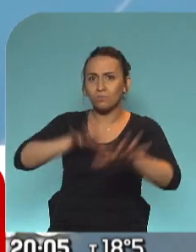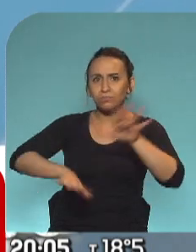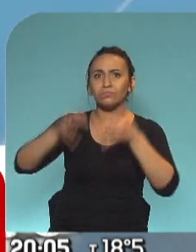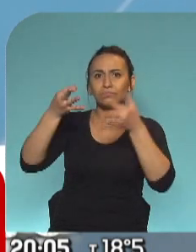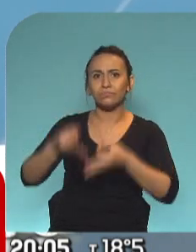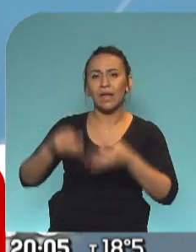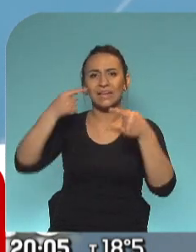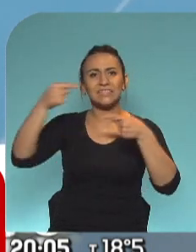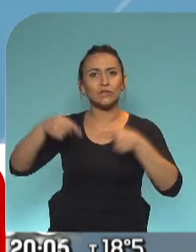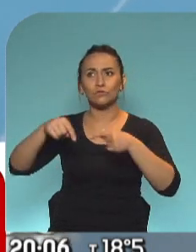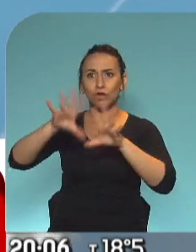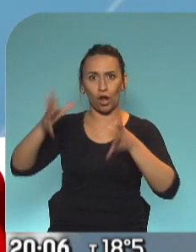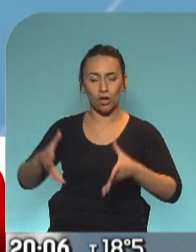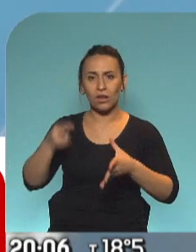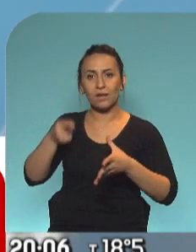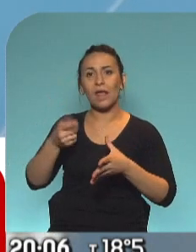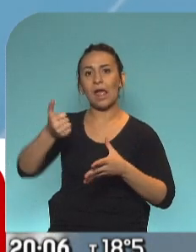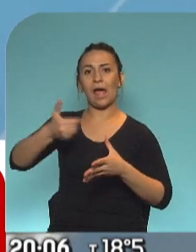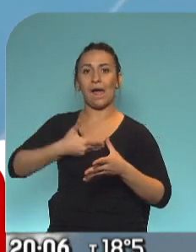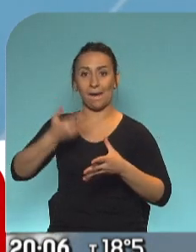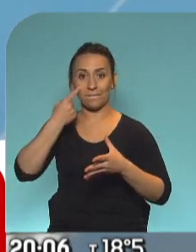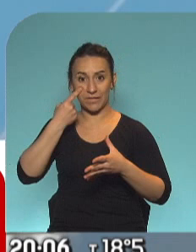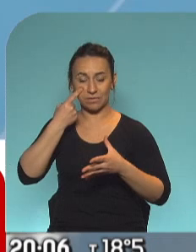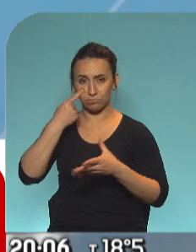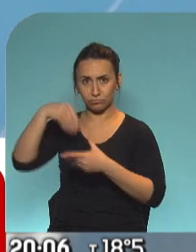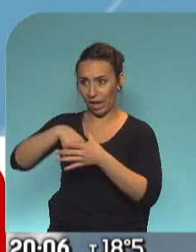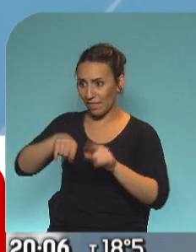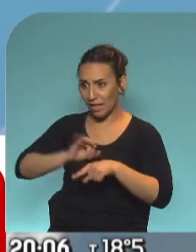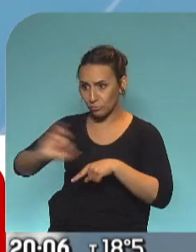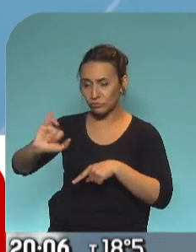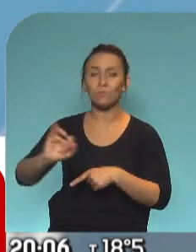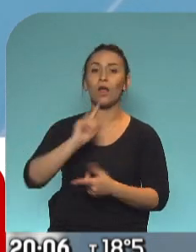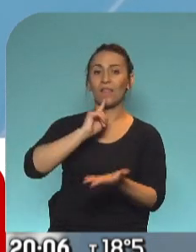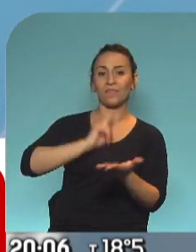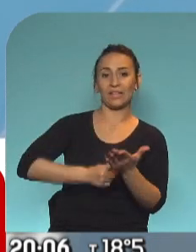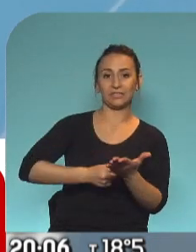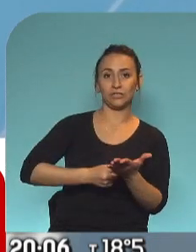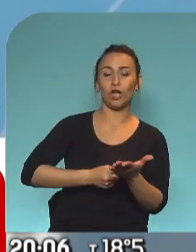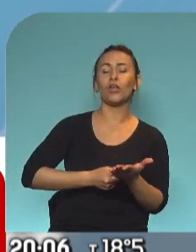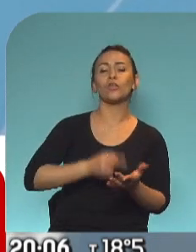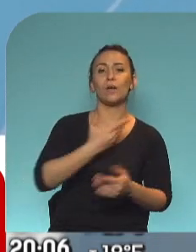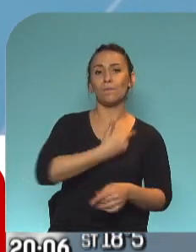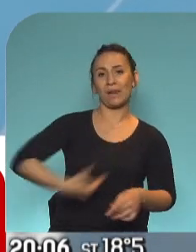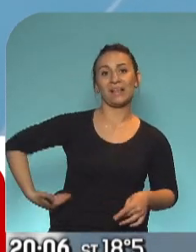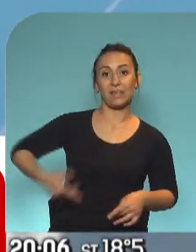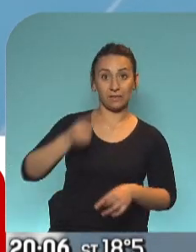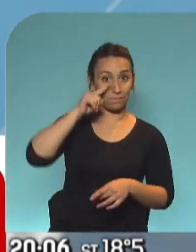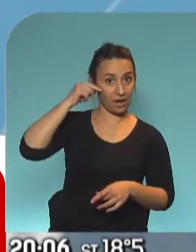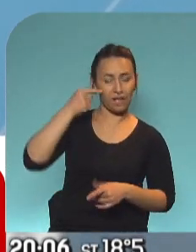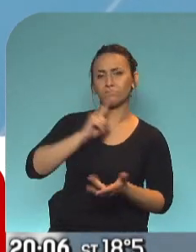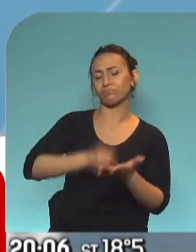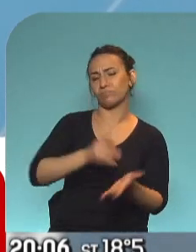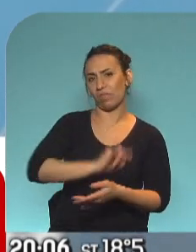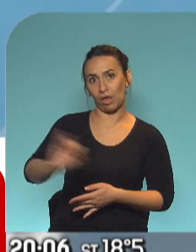lleva adelante la AFI por decisión del presidente de la Nación, el doctor Alberto Fernández. Una de